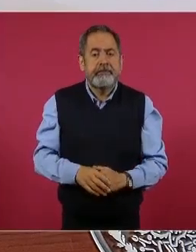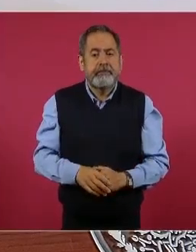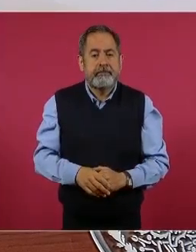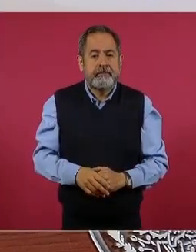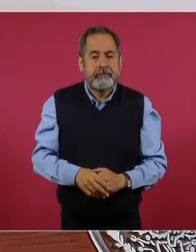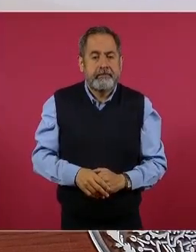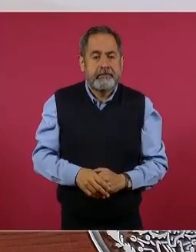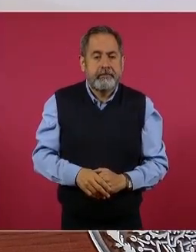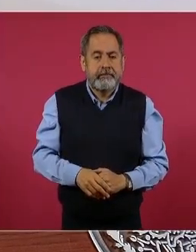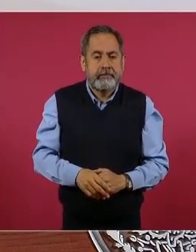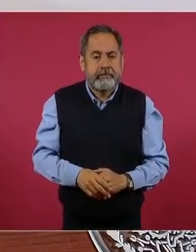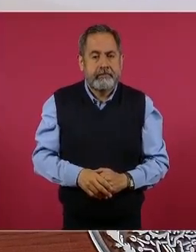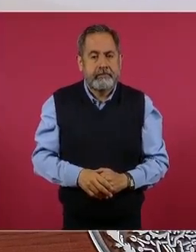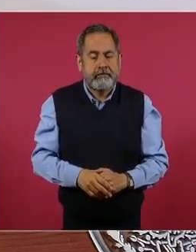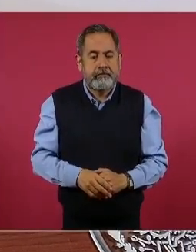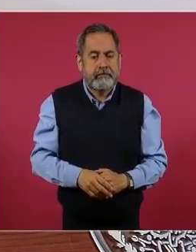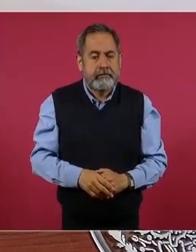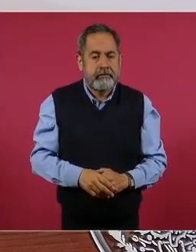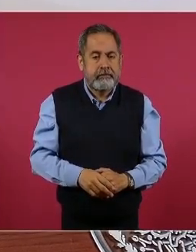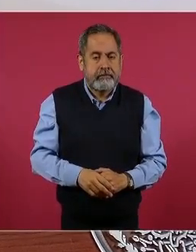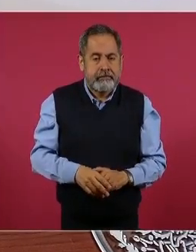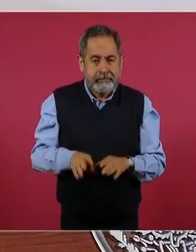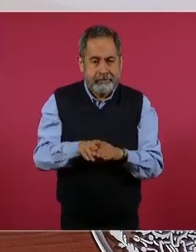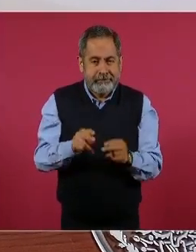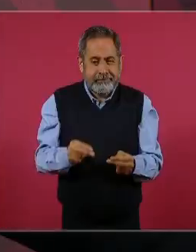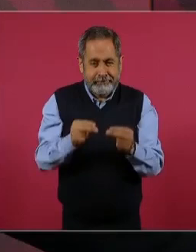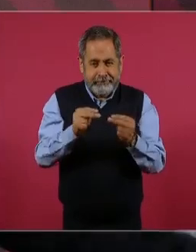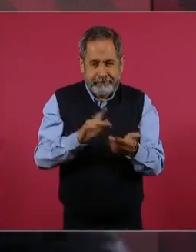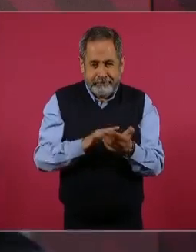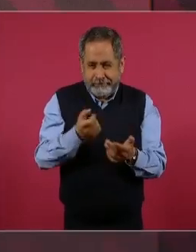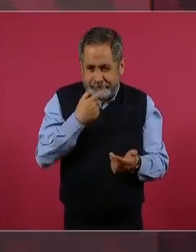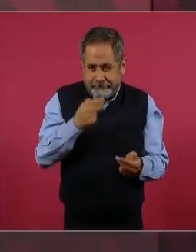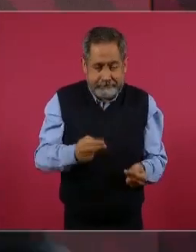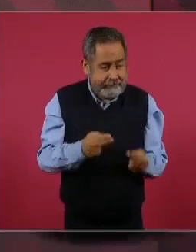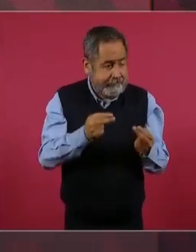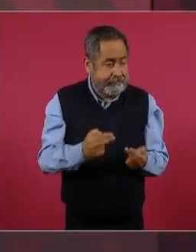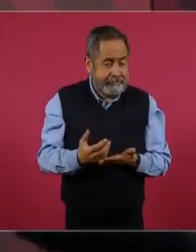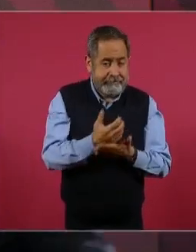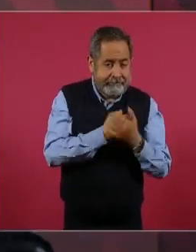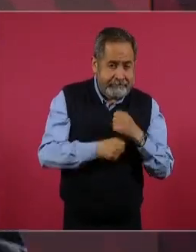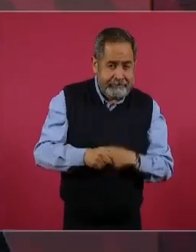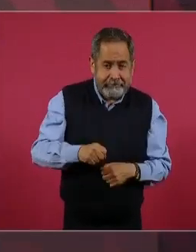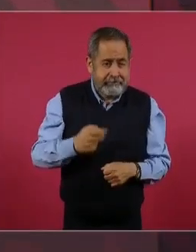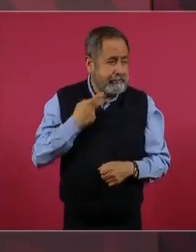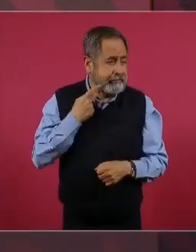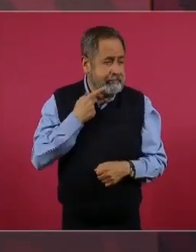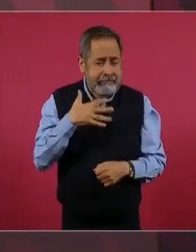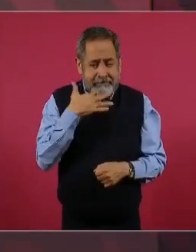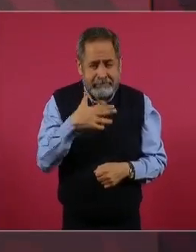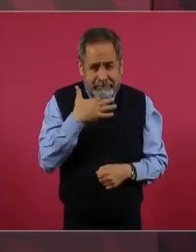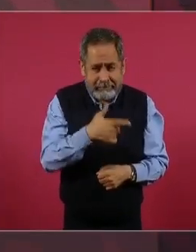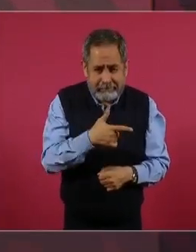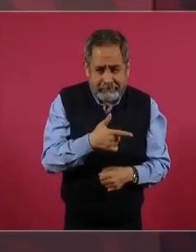Bueno, esto, hacer negocios con las medicinas, los políticos corruptos.